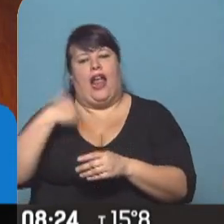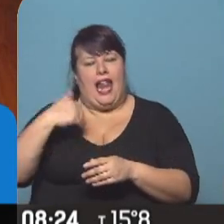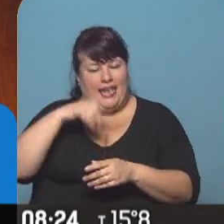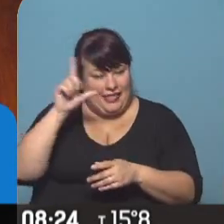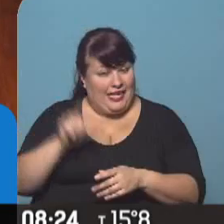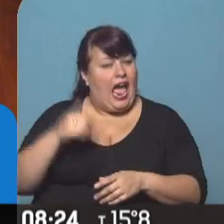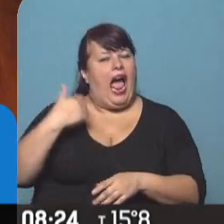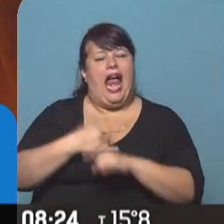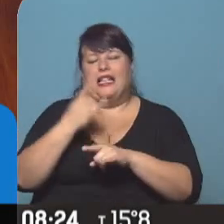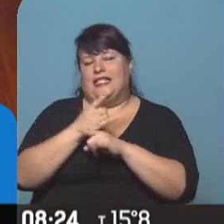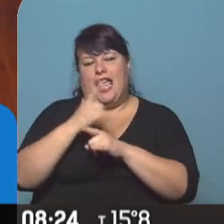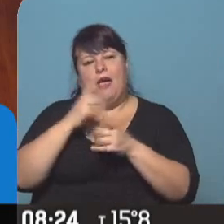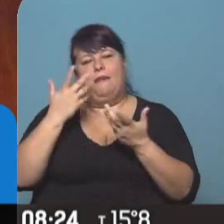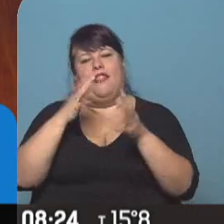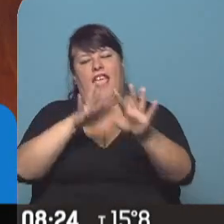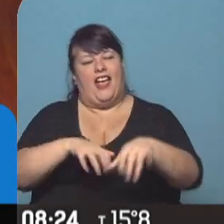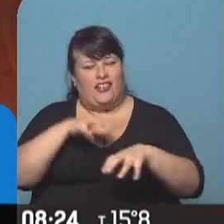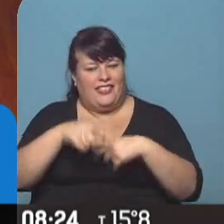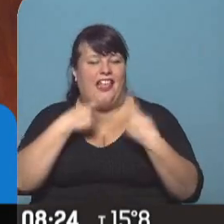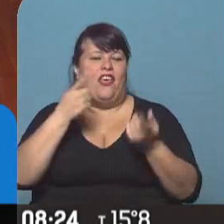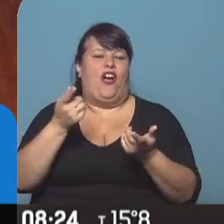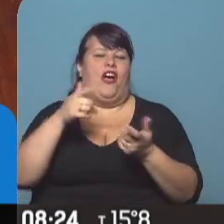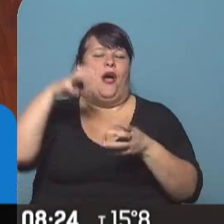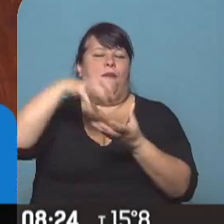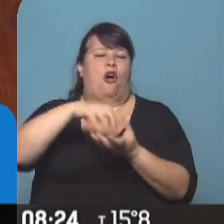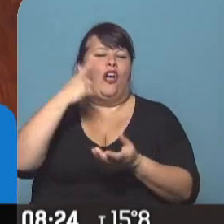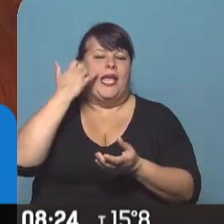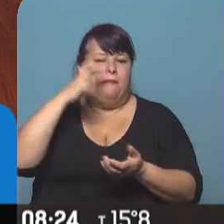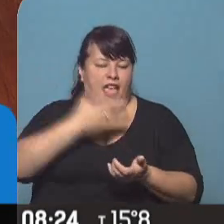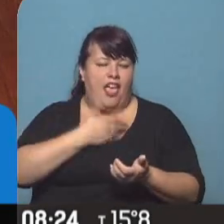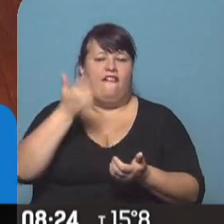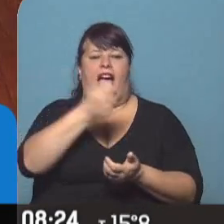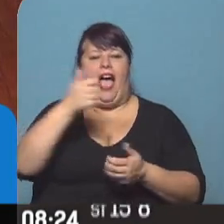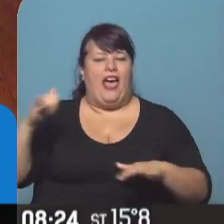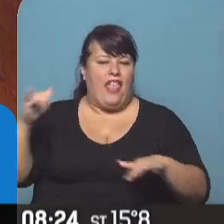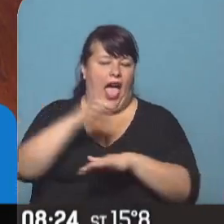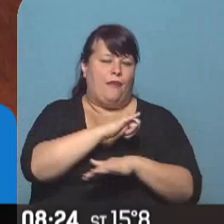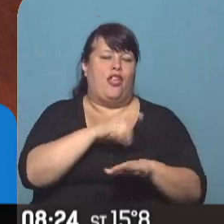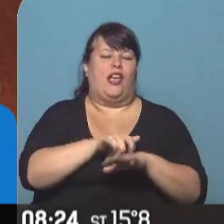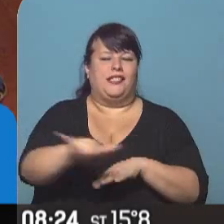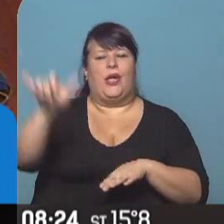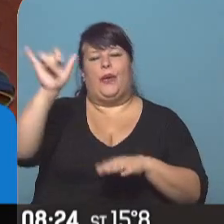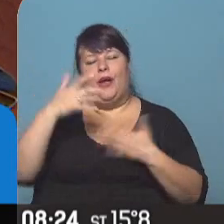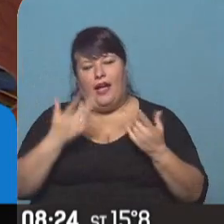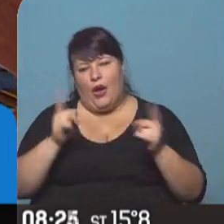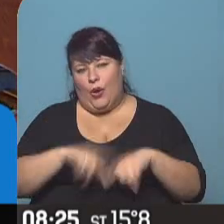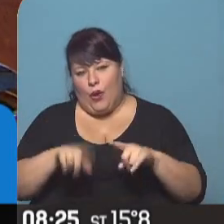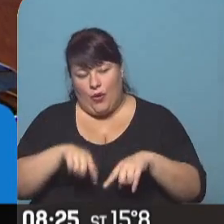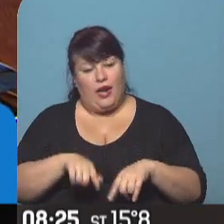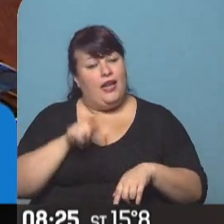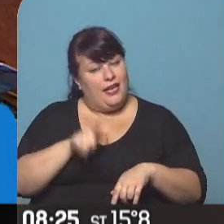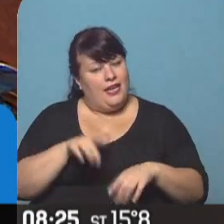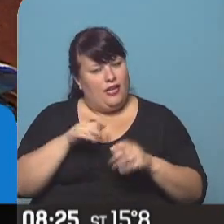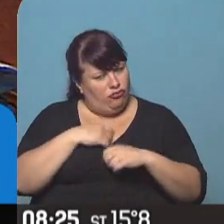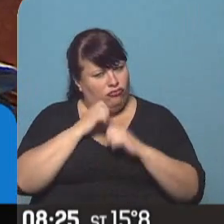el país siempre es el país de las cosechadoras yo soy de fred el avión de las líneas argentinas que despegan y es era